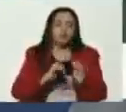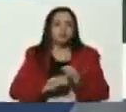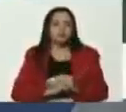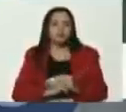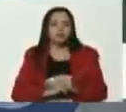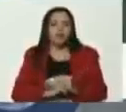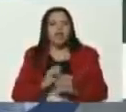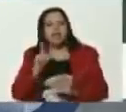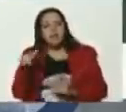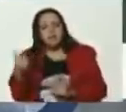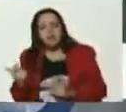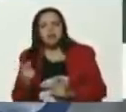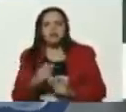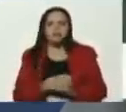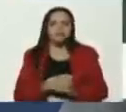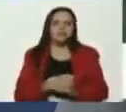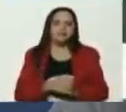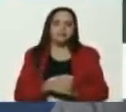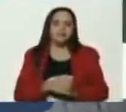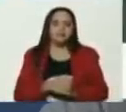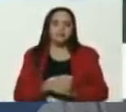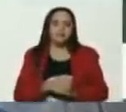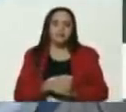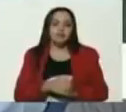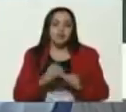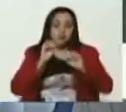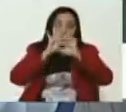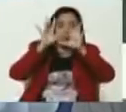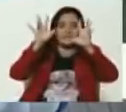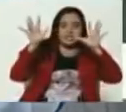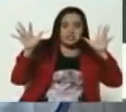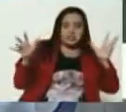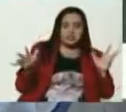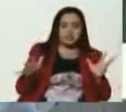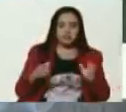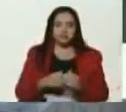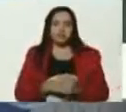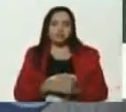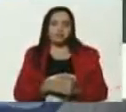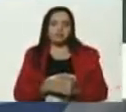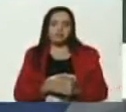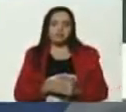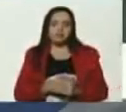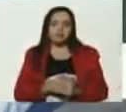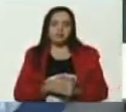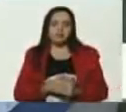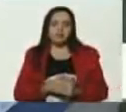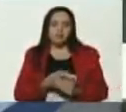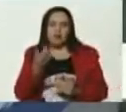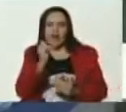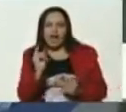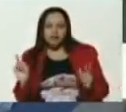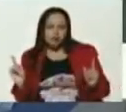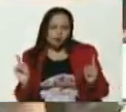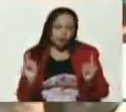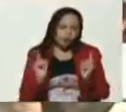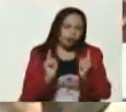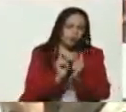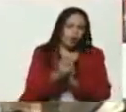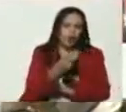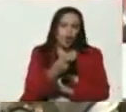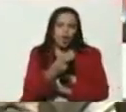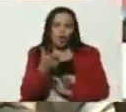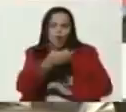Después llegó un momento de lucidez, de brillo, por la cercanía de gobiernos